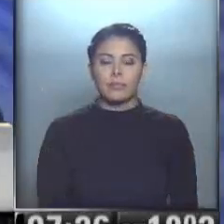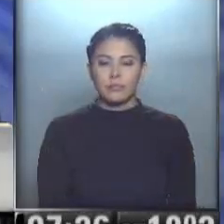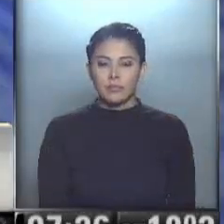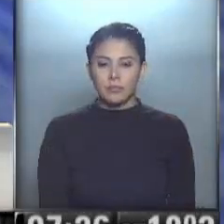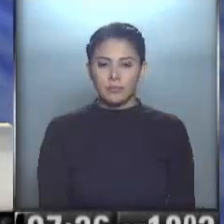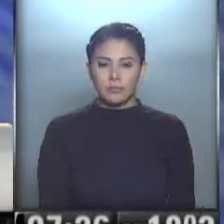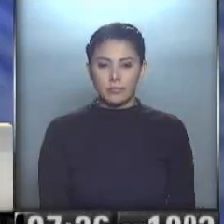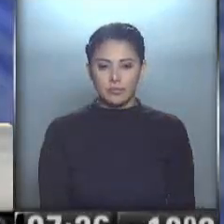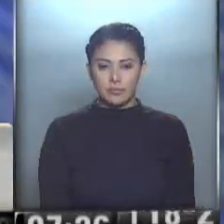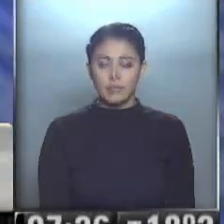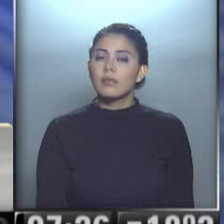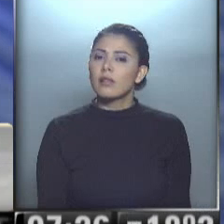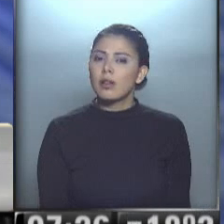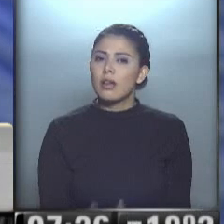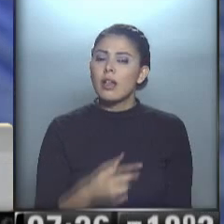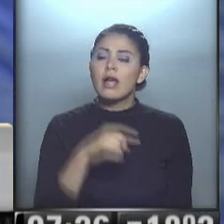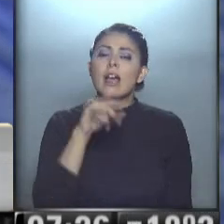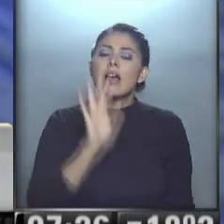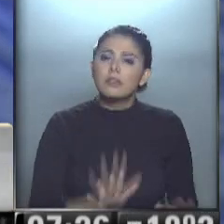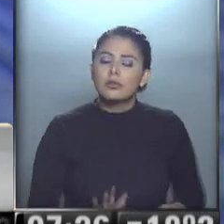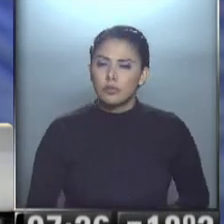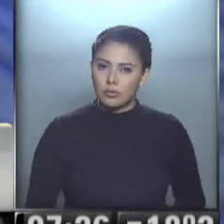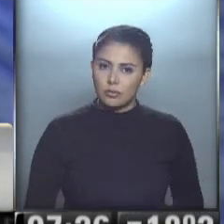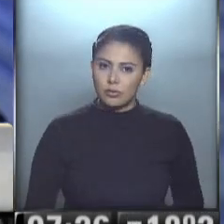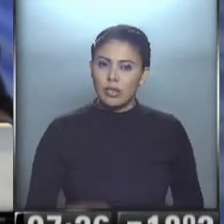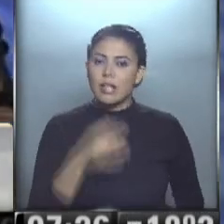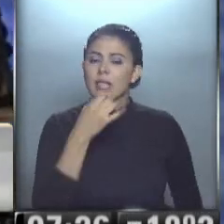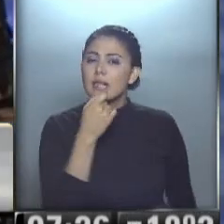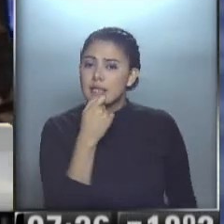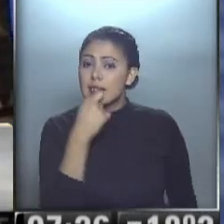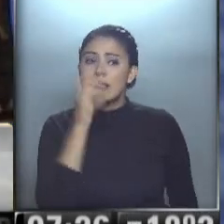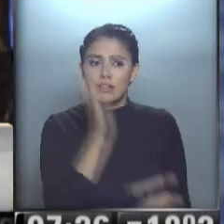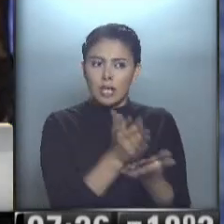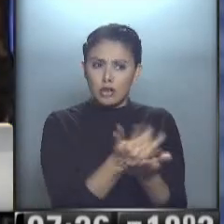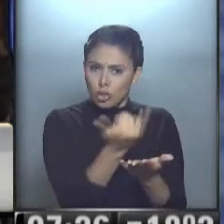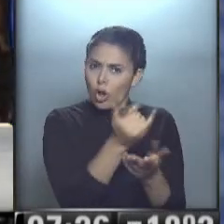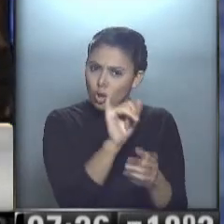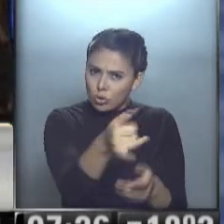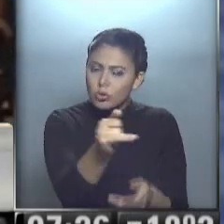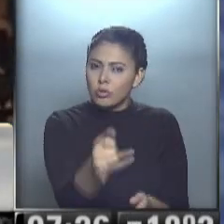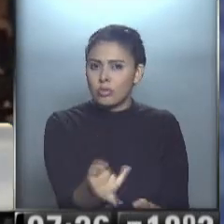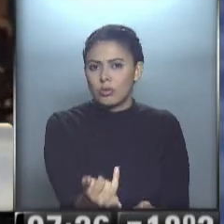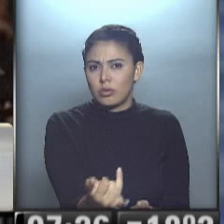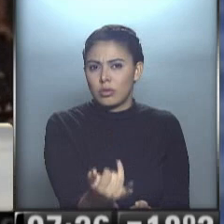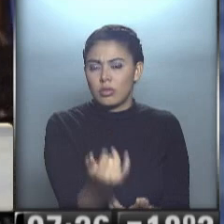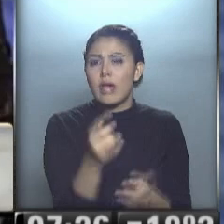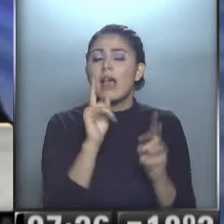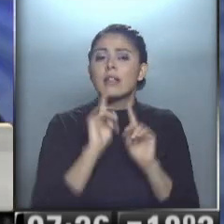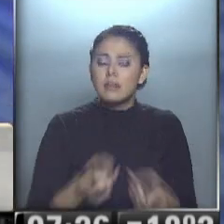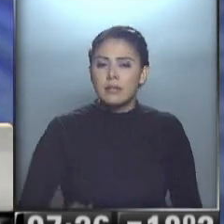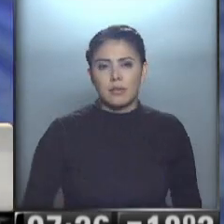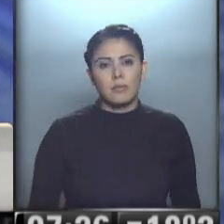necesario que no significa no reconocer derechos que no